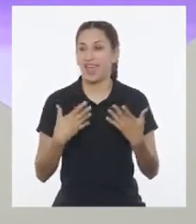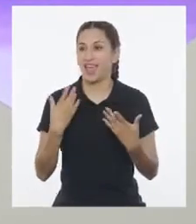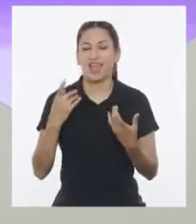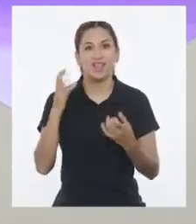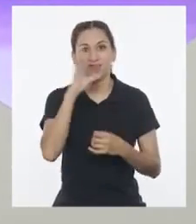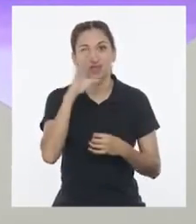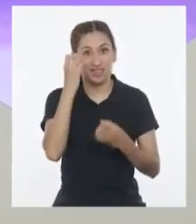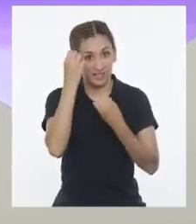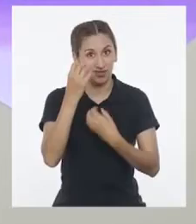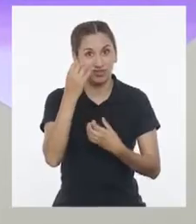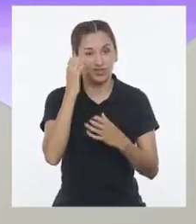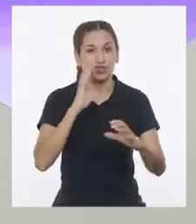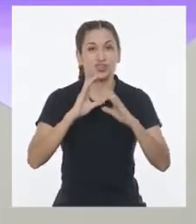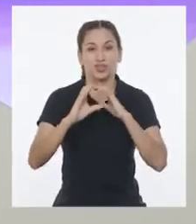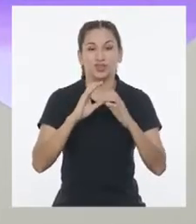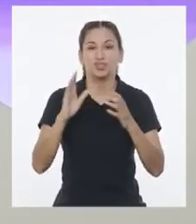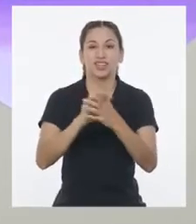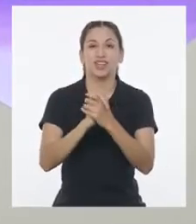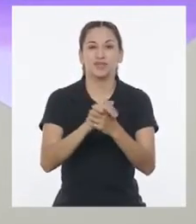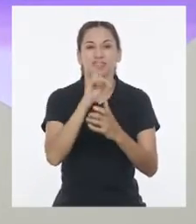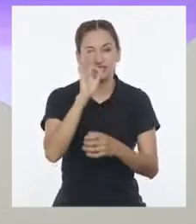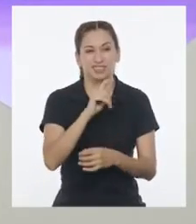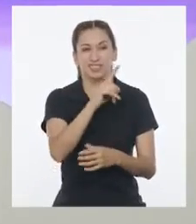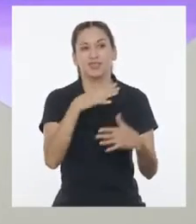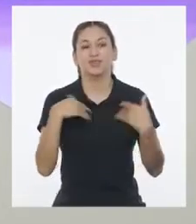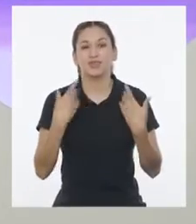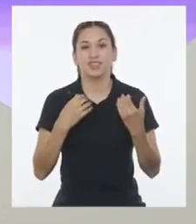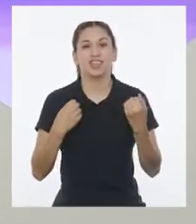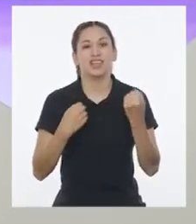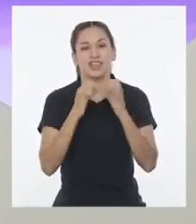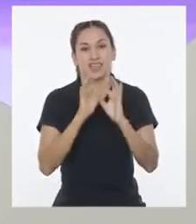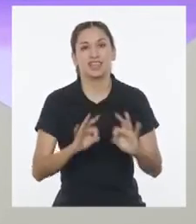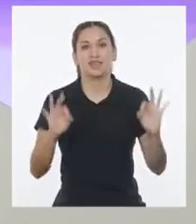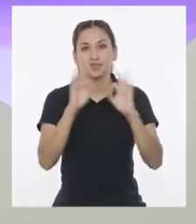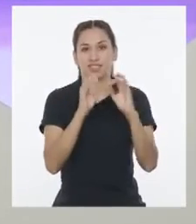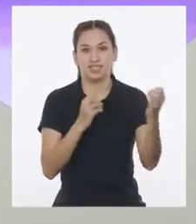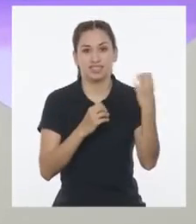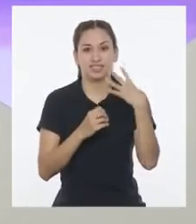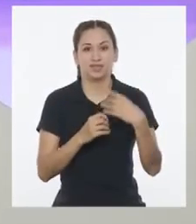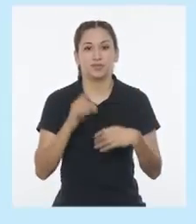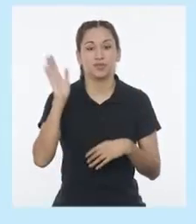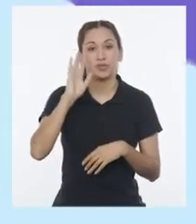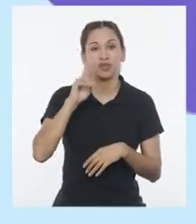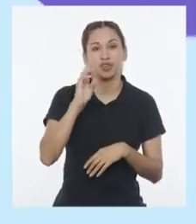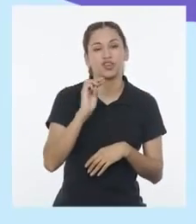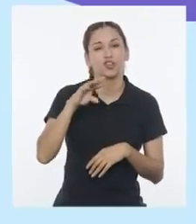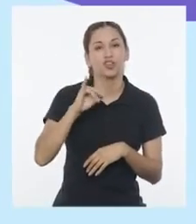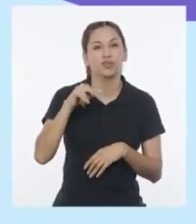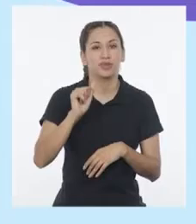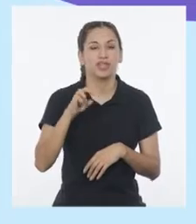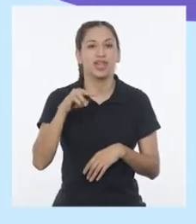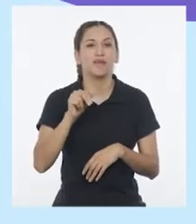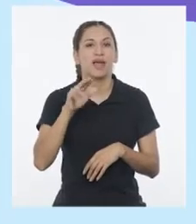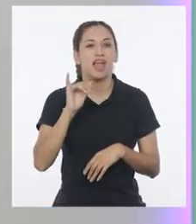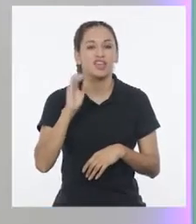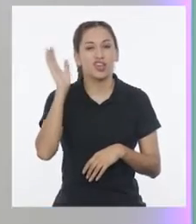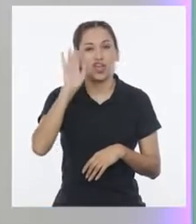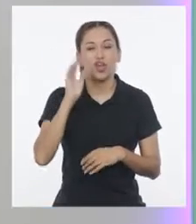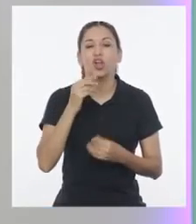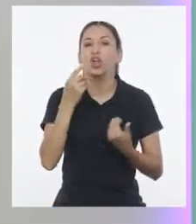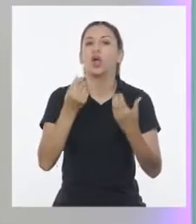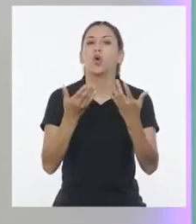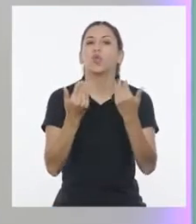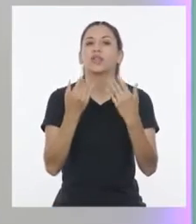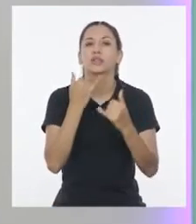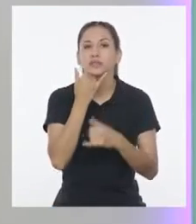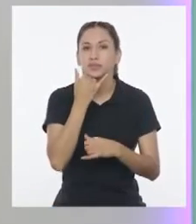conseguir la información y conversemos con nuestro compañero, quien seguro tiene algo muy importante que decirnos. Hola Romina y Mario.